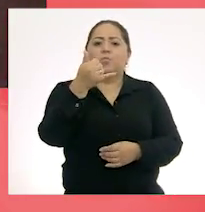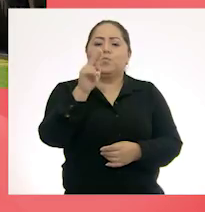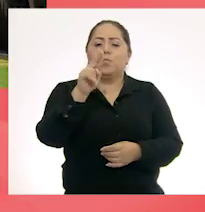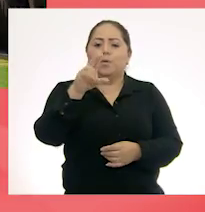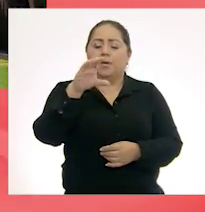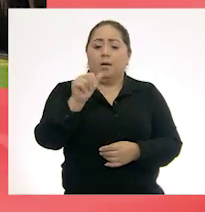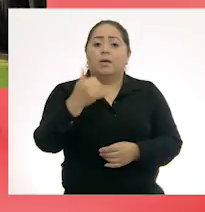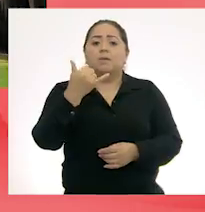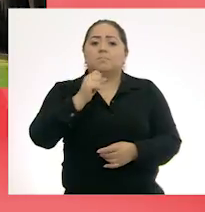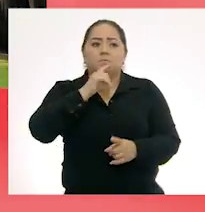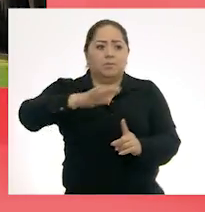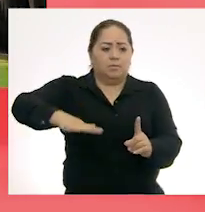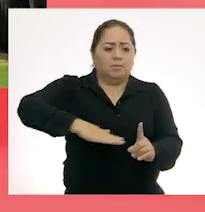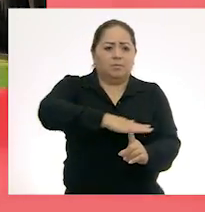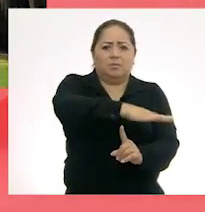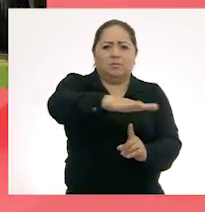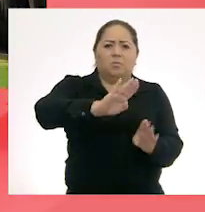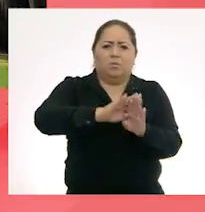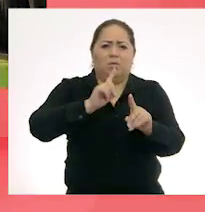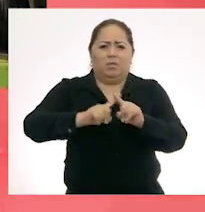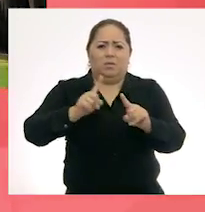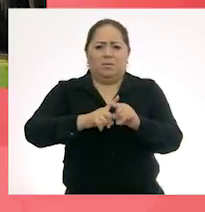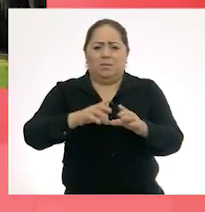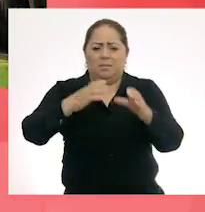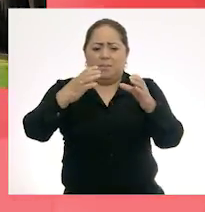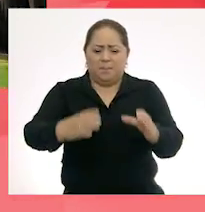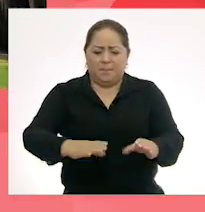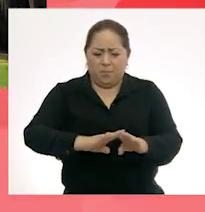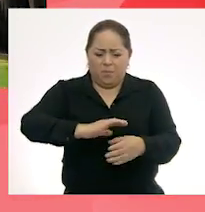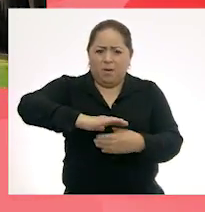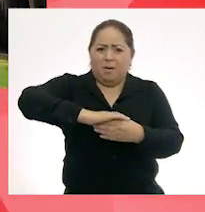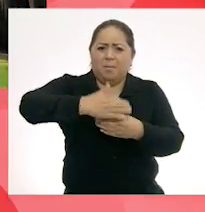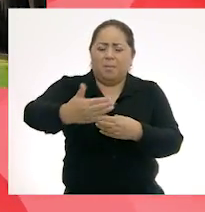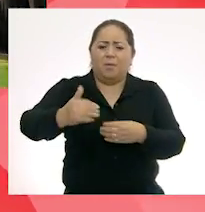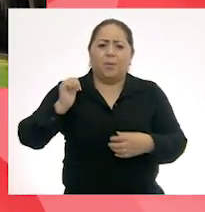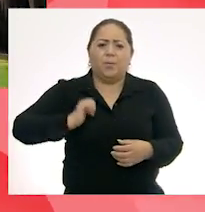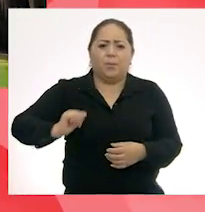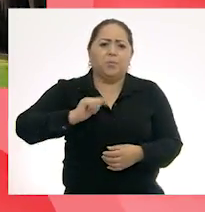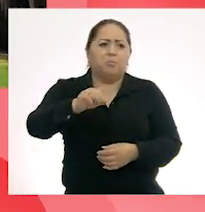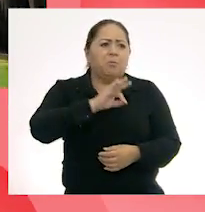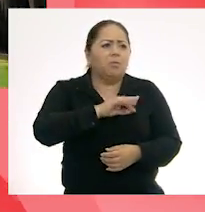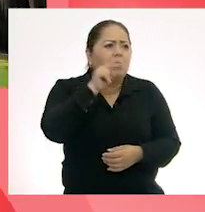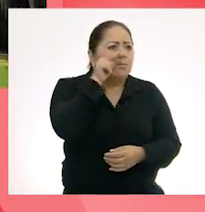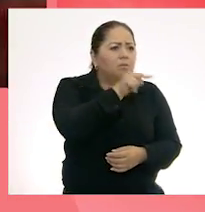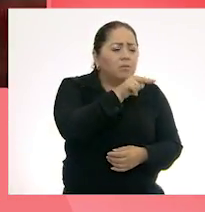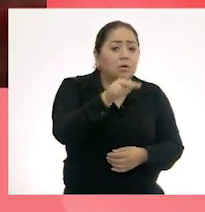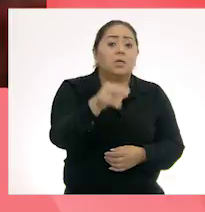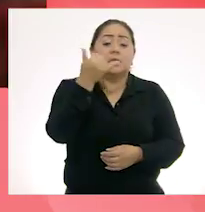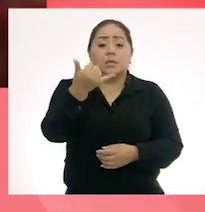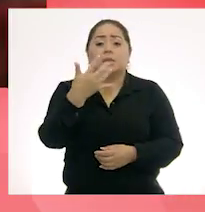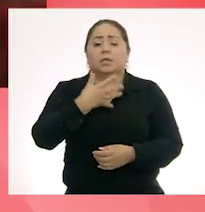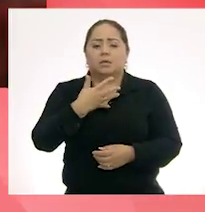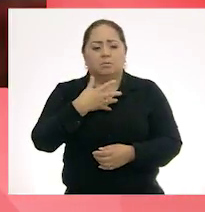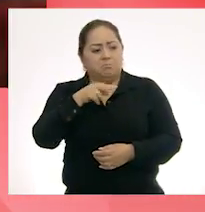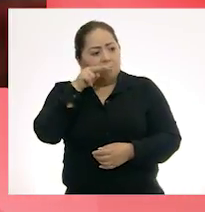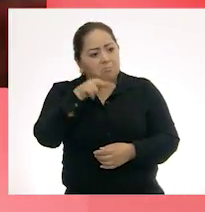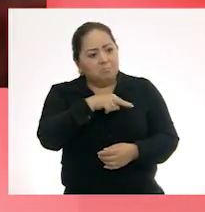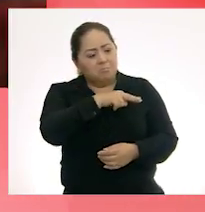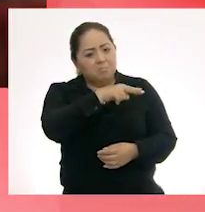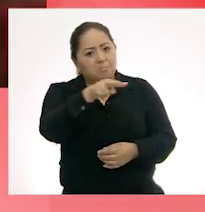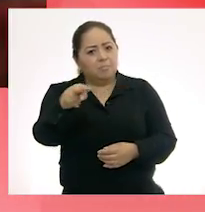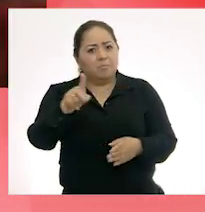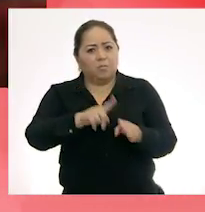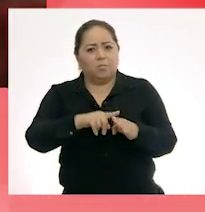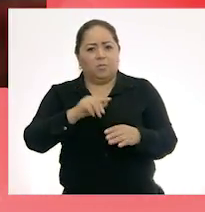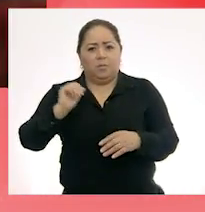y está rodeado por una colección de baúles antiguos que pueden ustedes encontrar y que tiene una vista a lo que es el